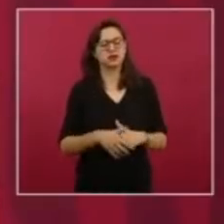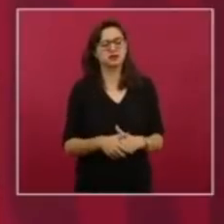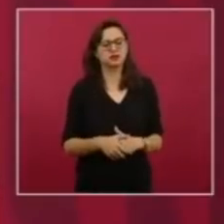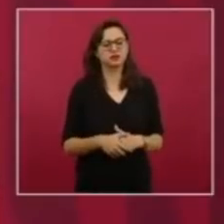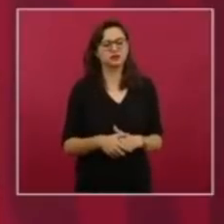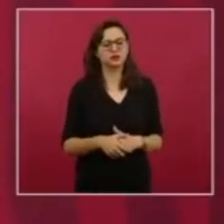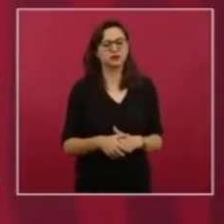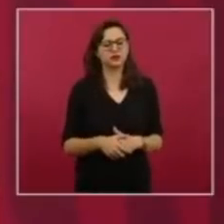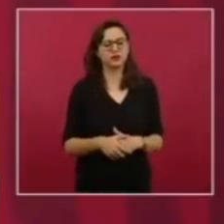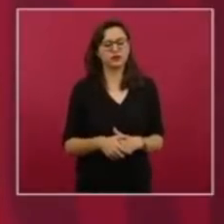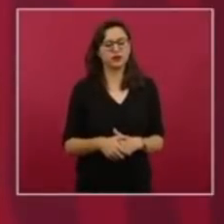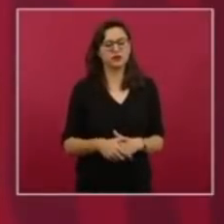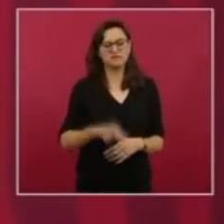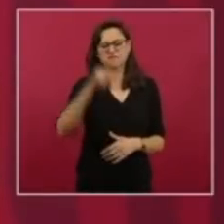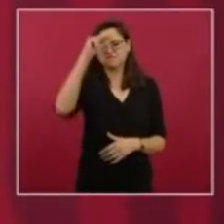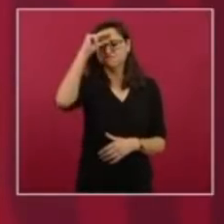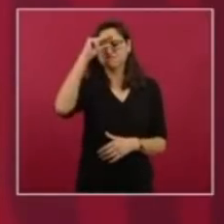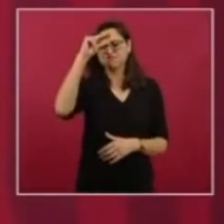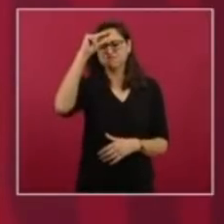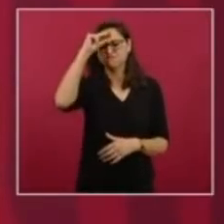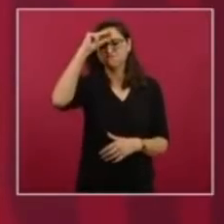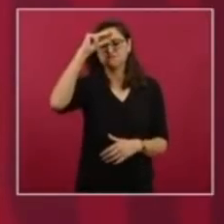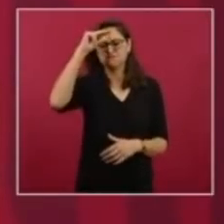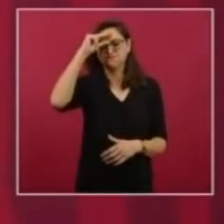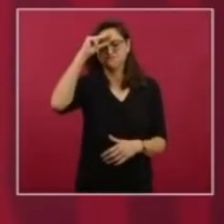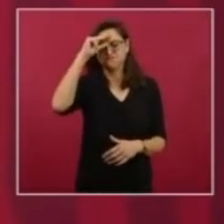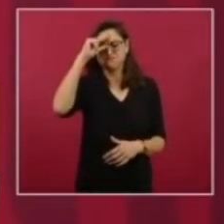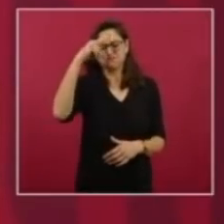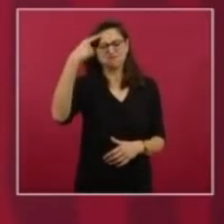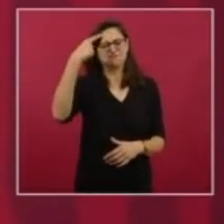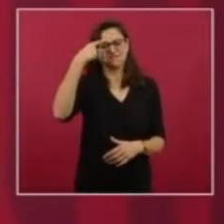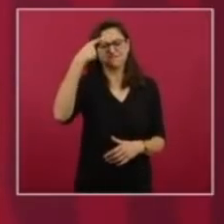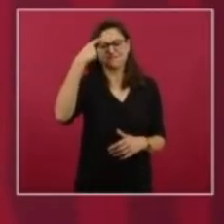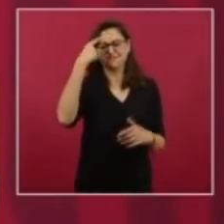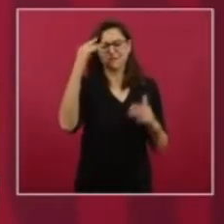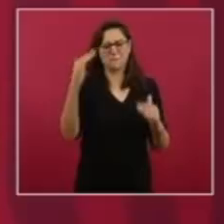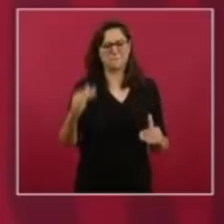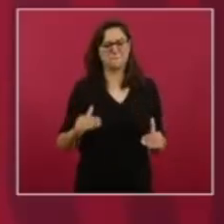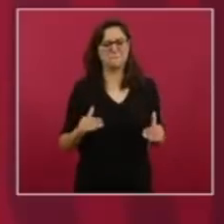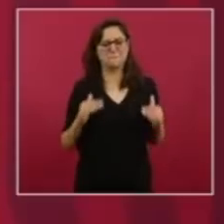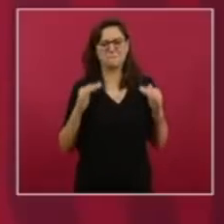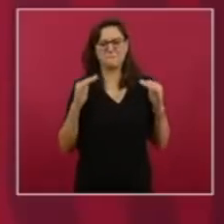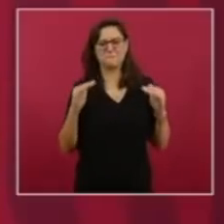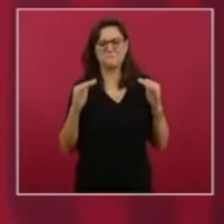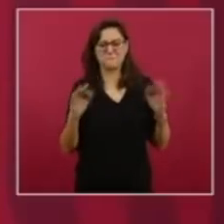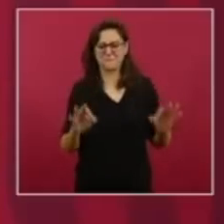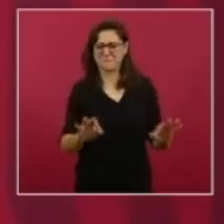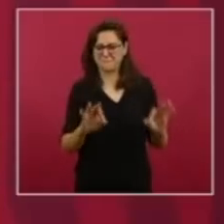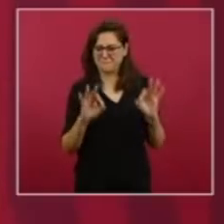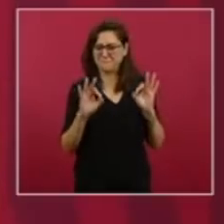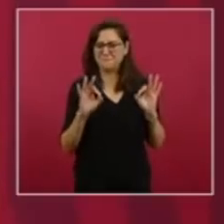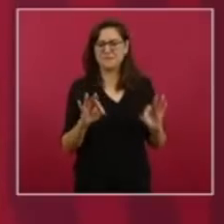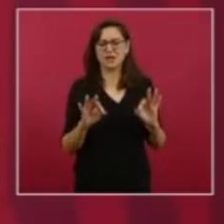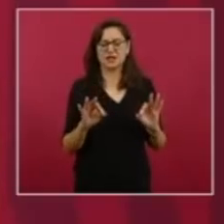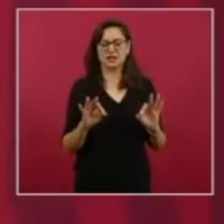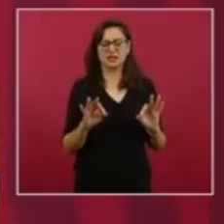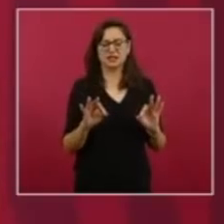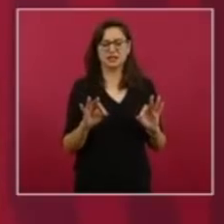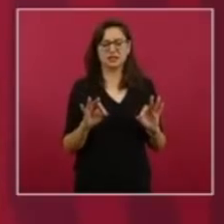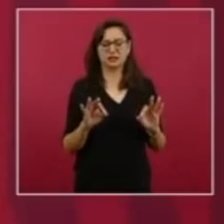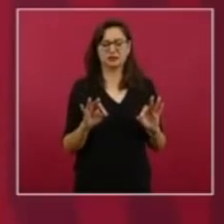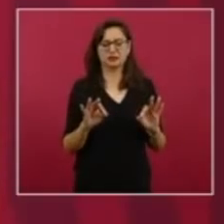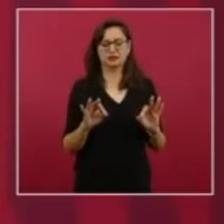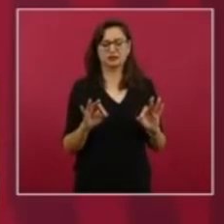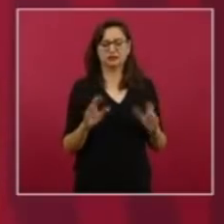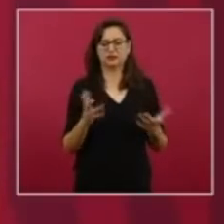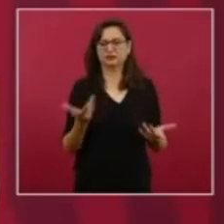Zavala, porque tienen intereses de por medio, pues saben, como lo que hablamos como el tema de Osorio Chong, hay intereses de por medio porque ellos participaron en